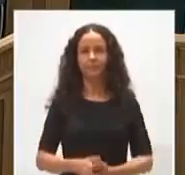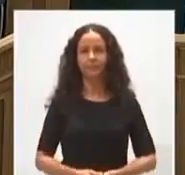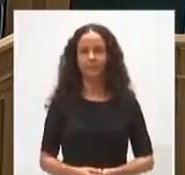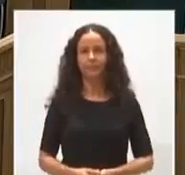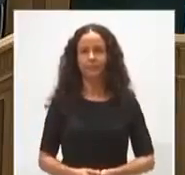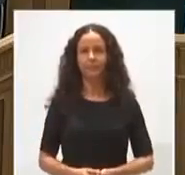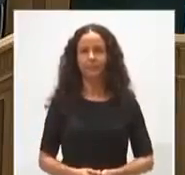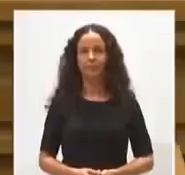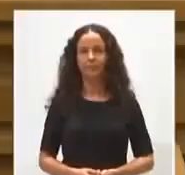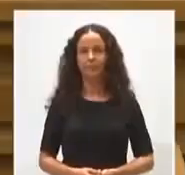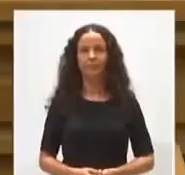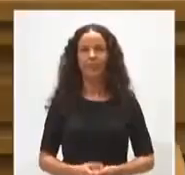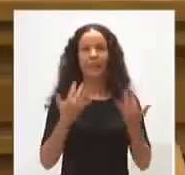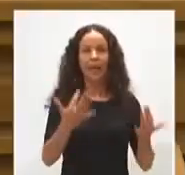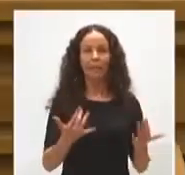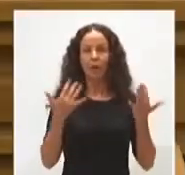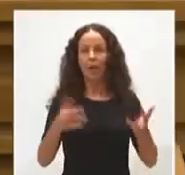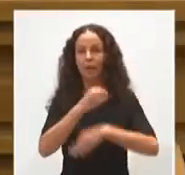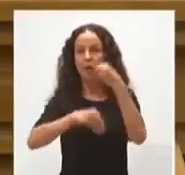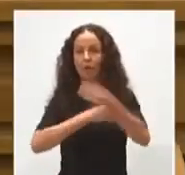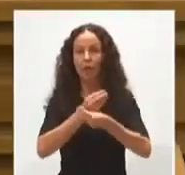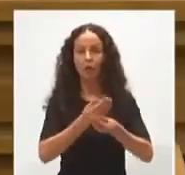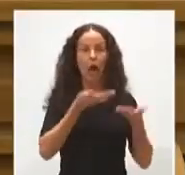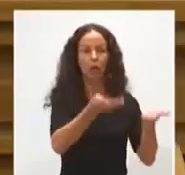la que más rápido está ejecutando las ayudas del estado